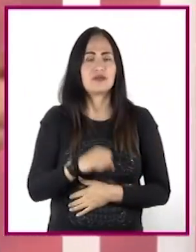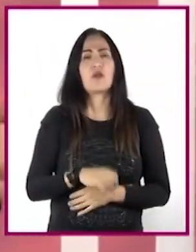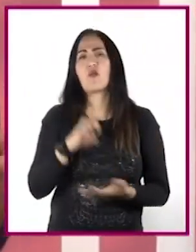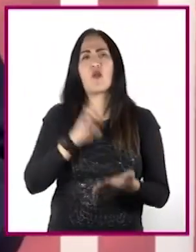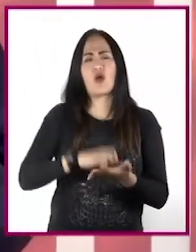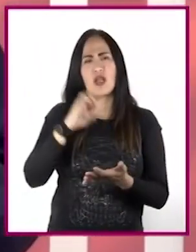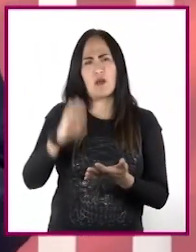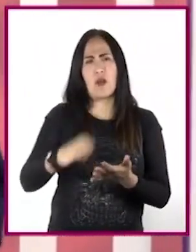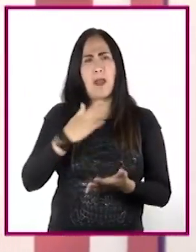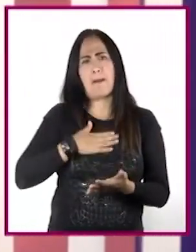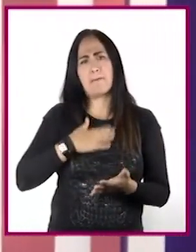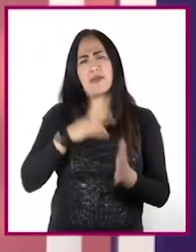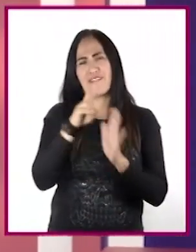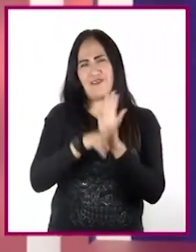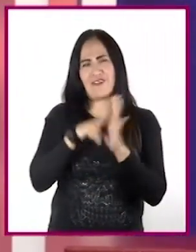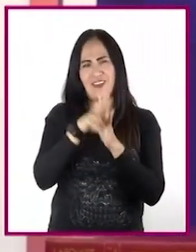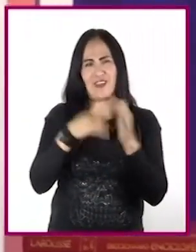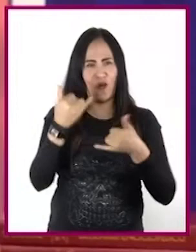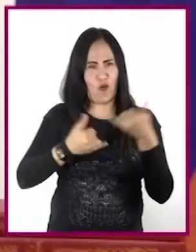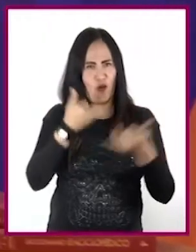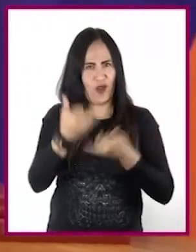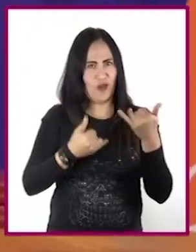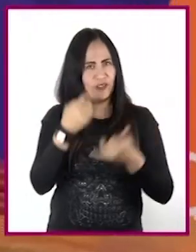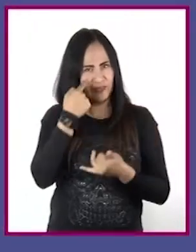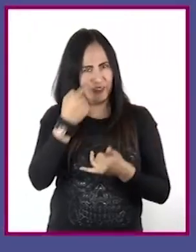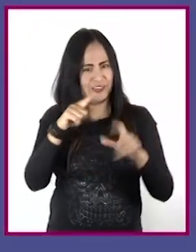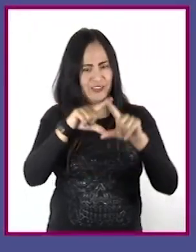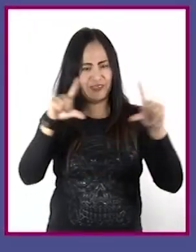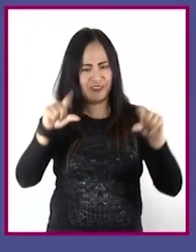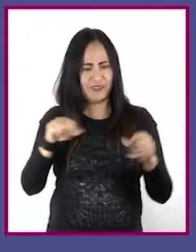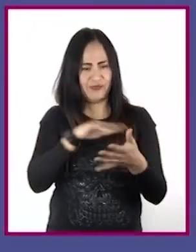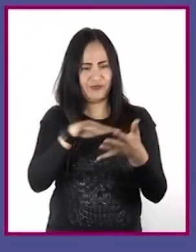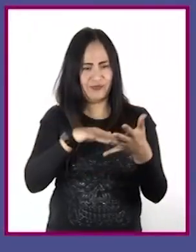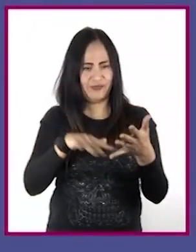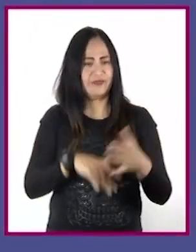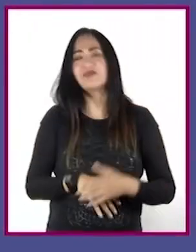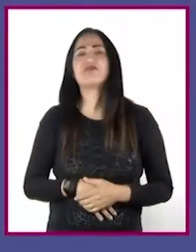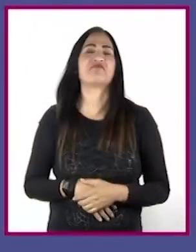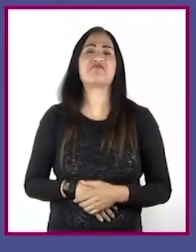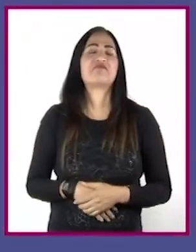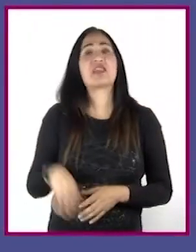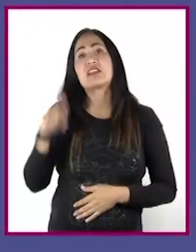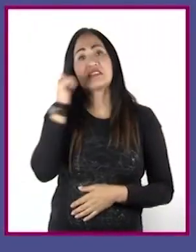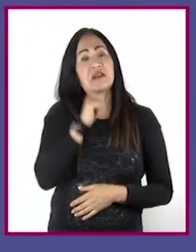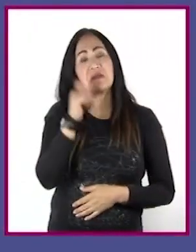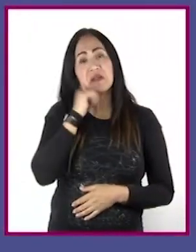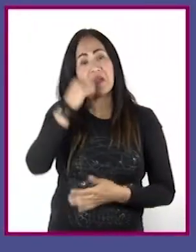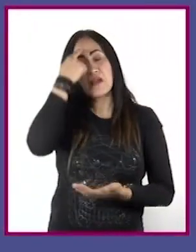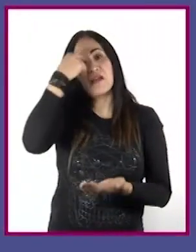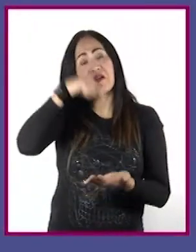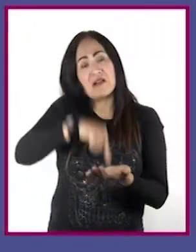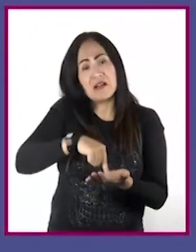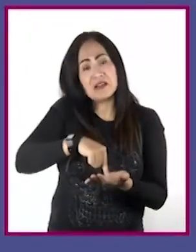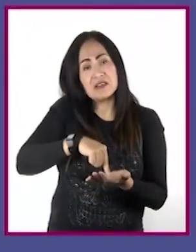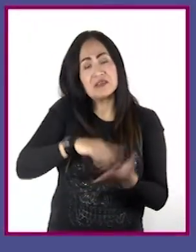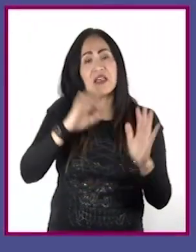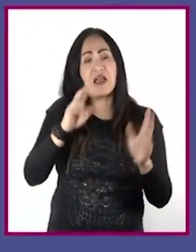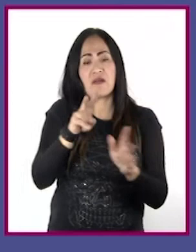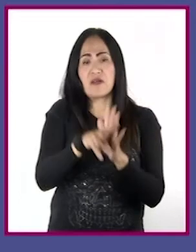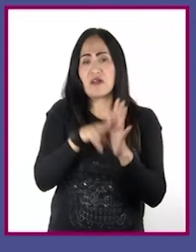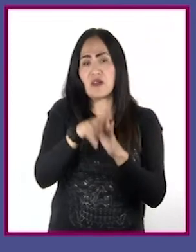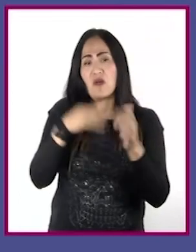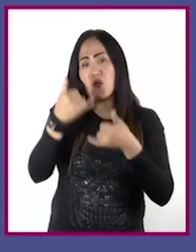los videojuegos. ¿Se imaginan? Leamos juntos. Siempre ha existido la afirmación sobre que los videojuegos son